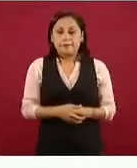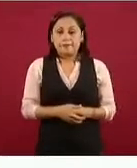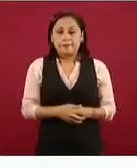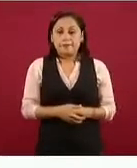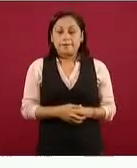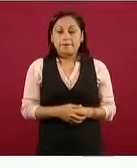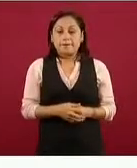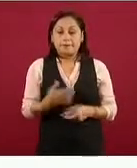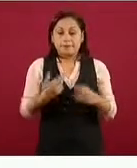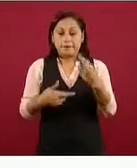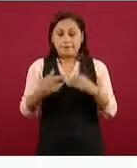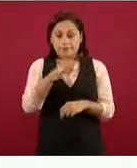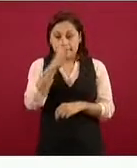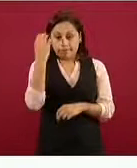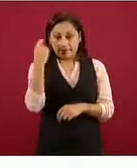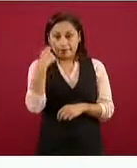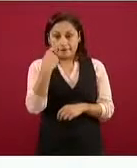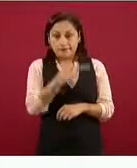Regrésenla, por favor.